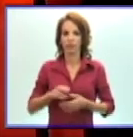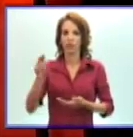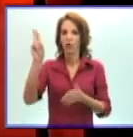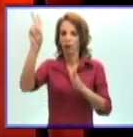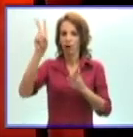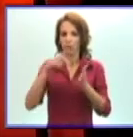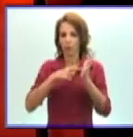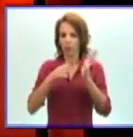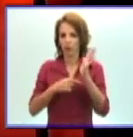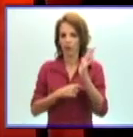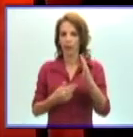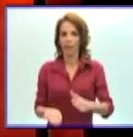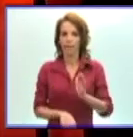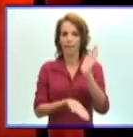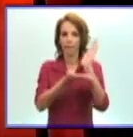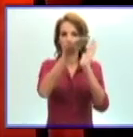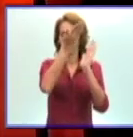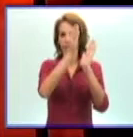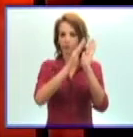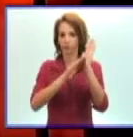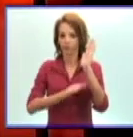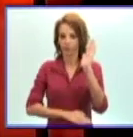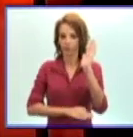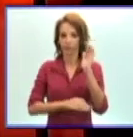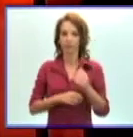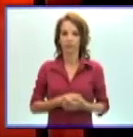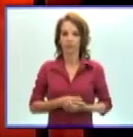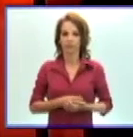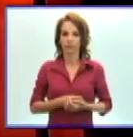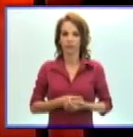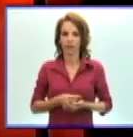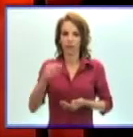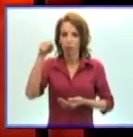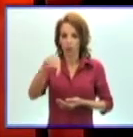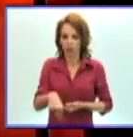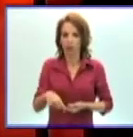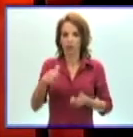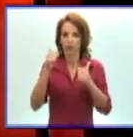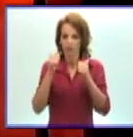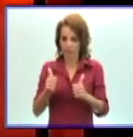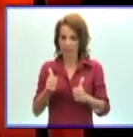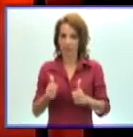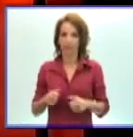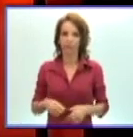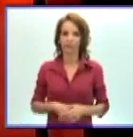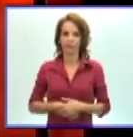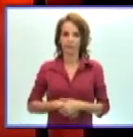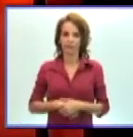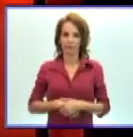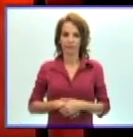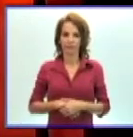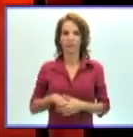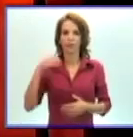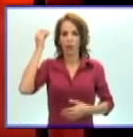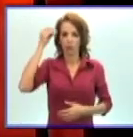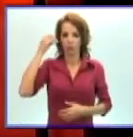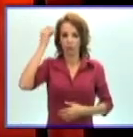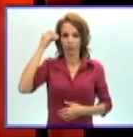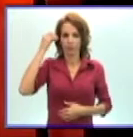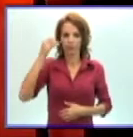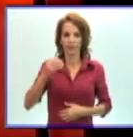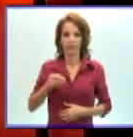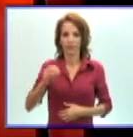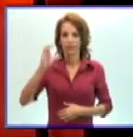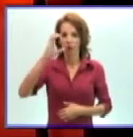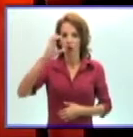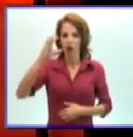mínimos y ubicar correctamente el cero. Para ello, vamos a analizar el cronómetro. Lo hemos hecho en